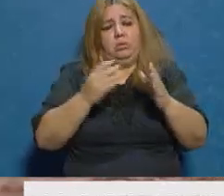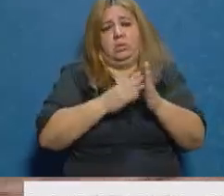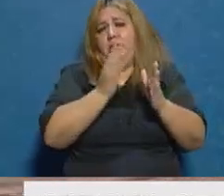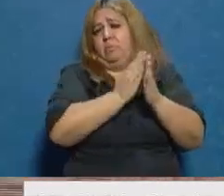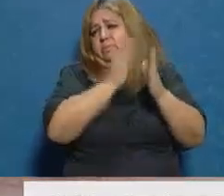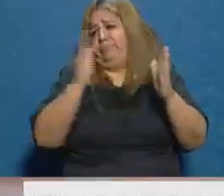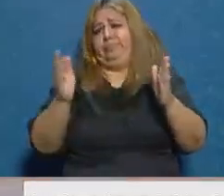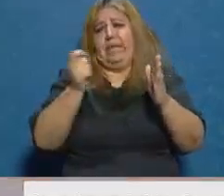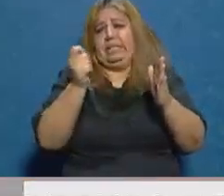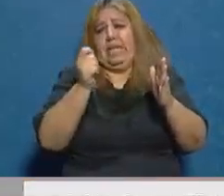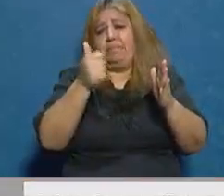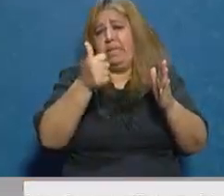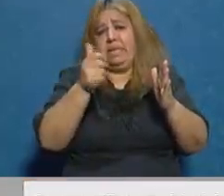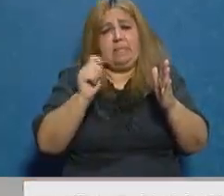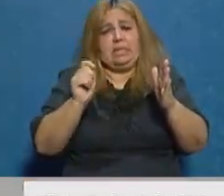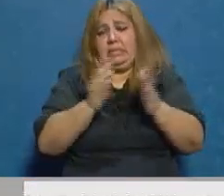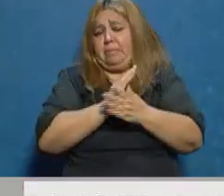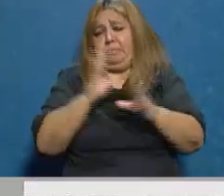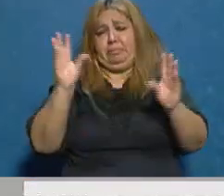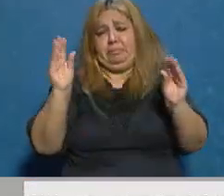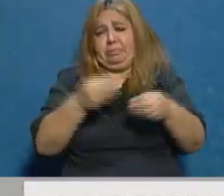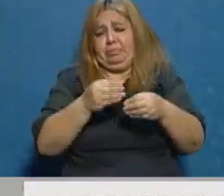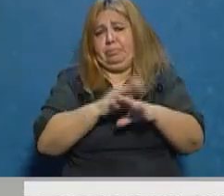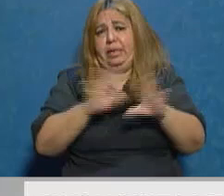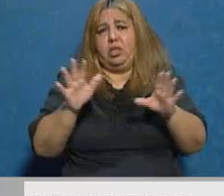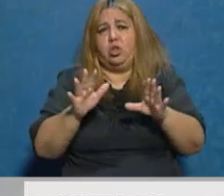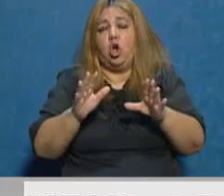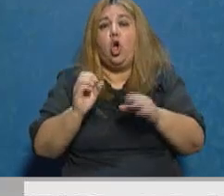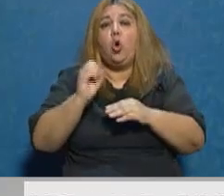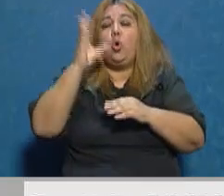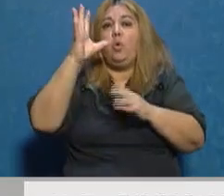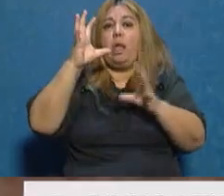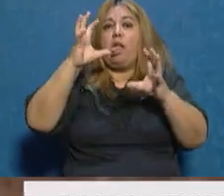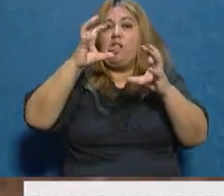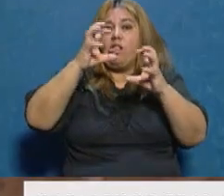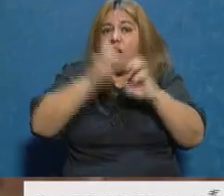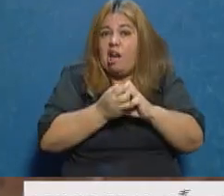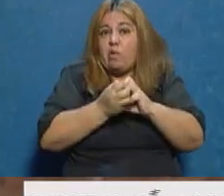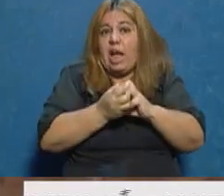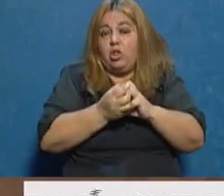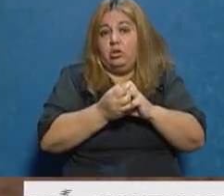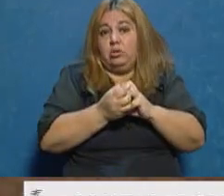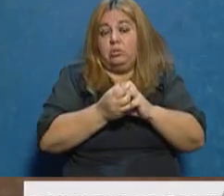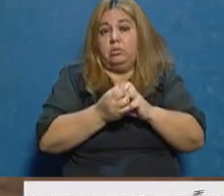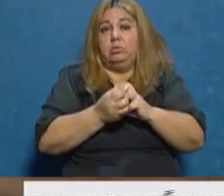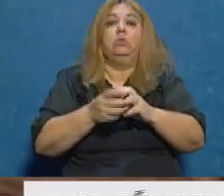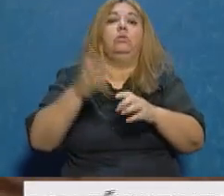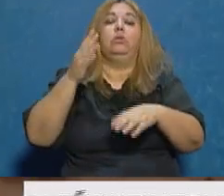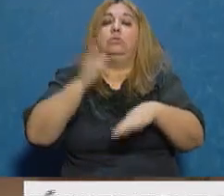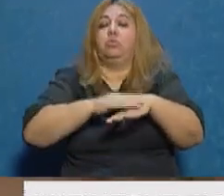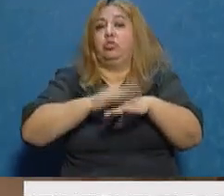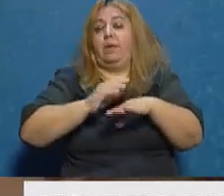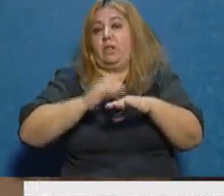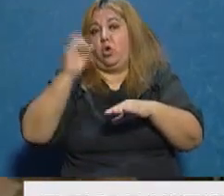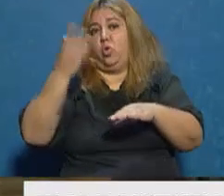deportivo, pero el problema es en lo económico. Se caen a pedazos, así lo han manifestado algunos dirigentes.